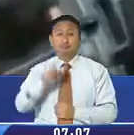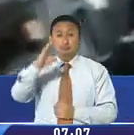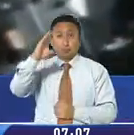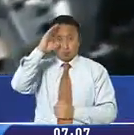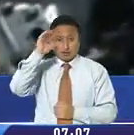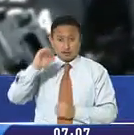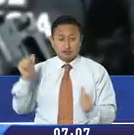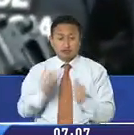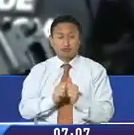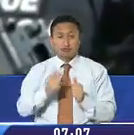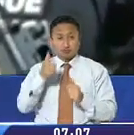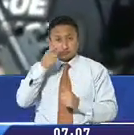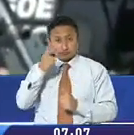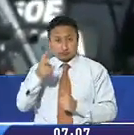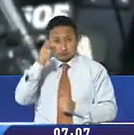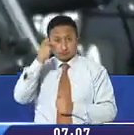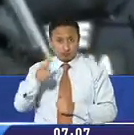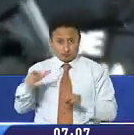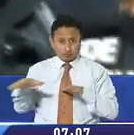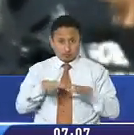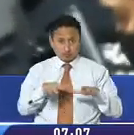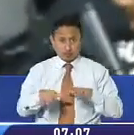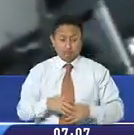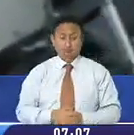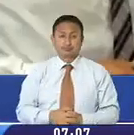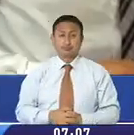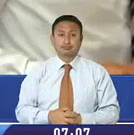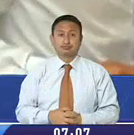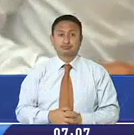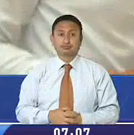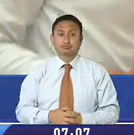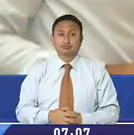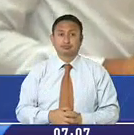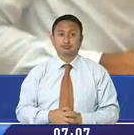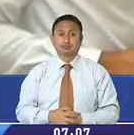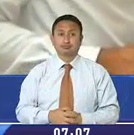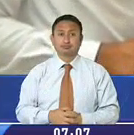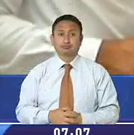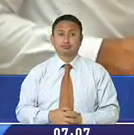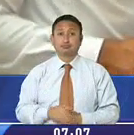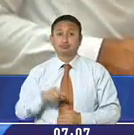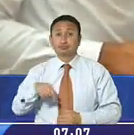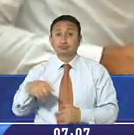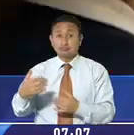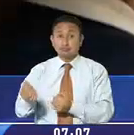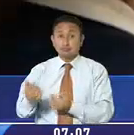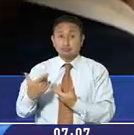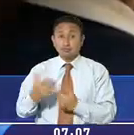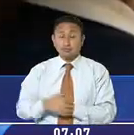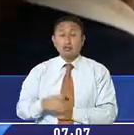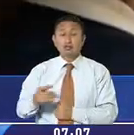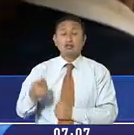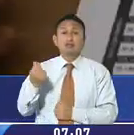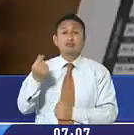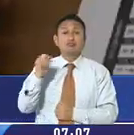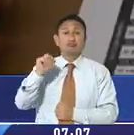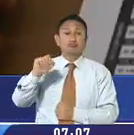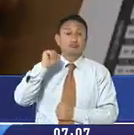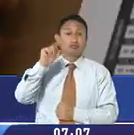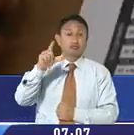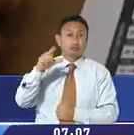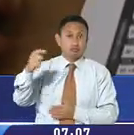en coordinación de la Fiscalía General del Estado. Se informó que el sobreprecio del mencionado